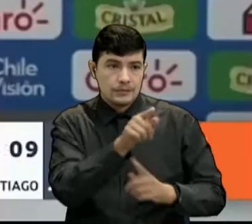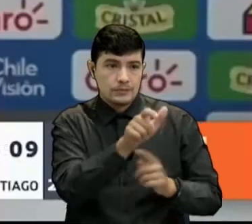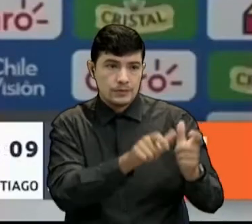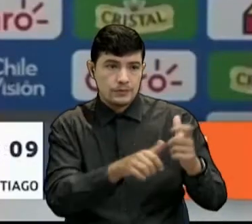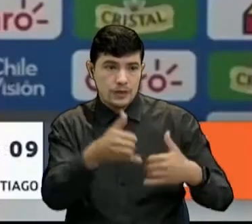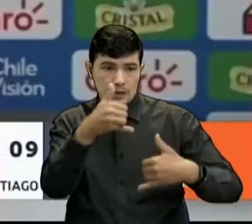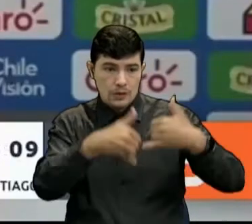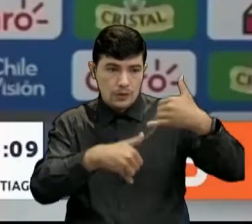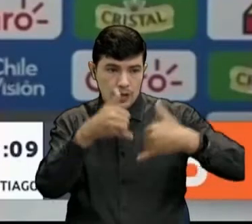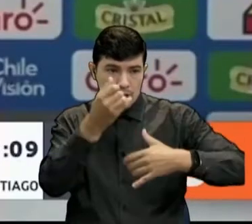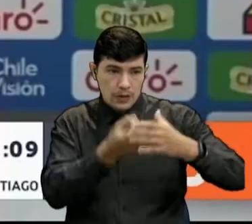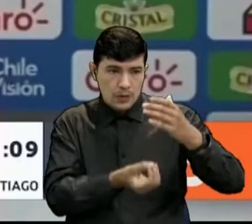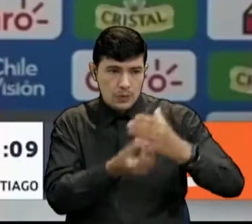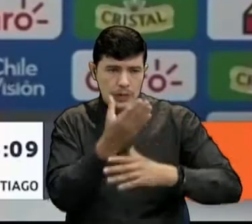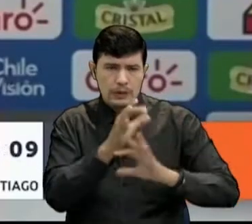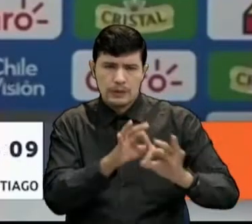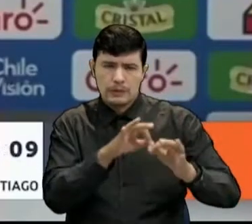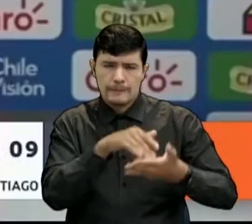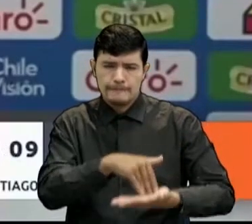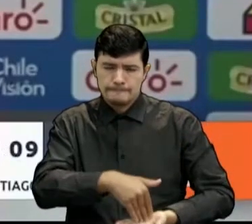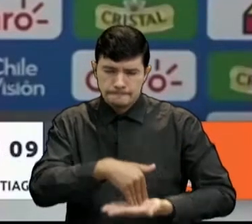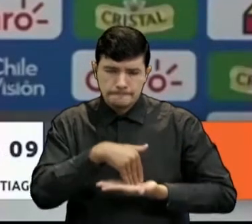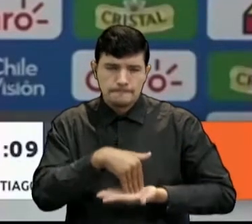nuevos y con la gran base que tienen